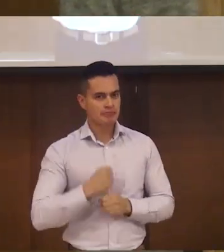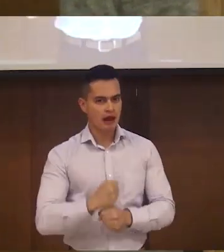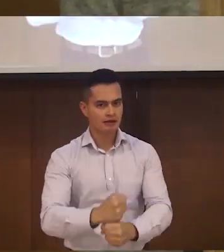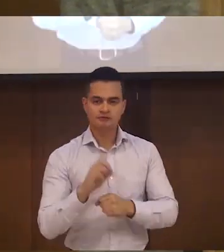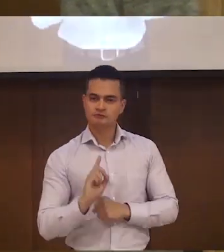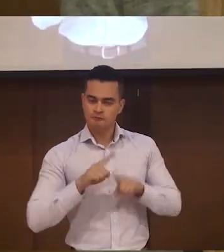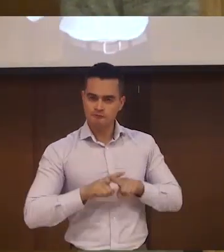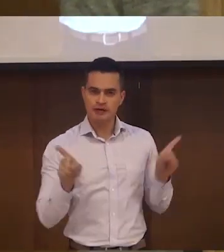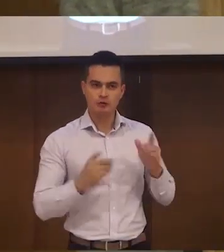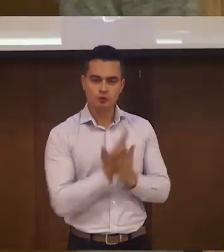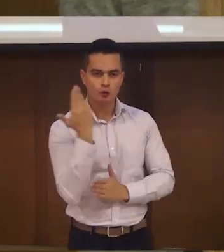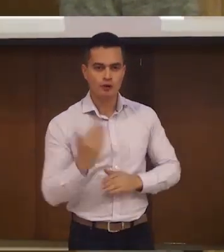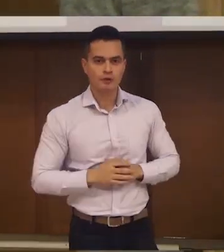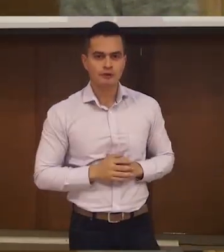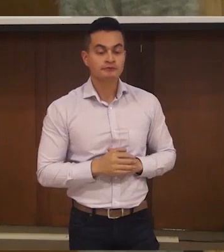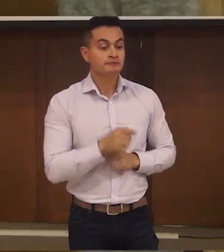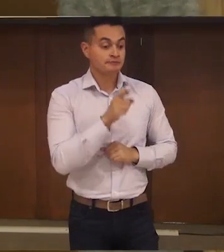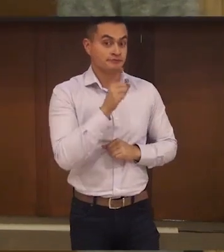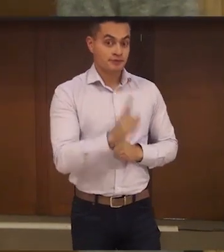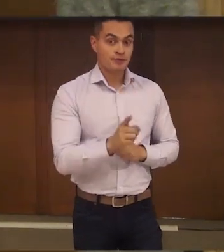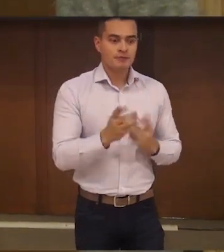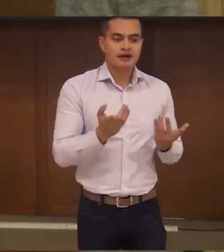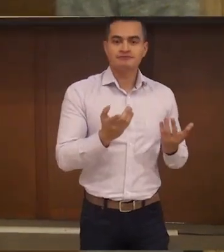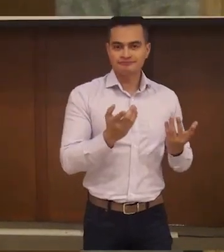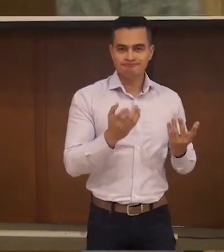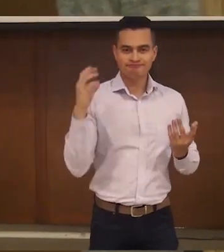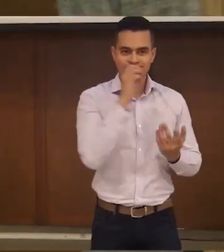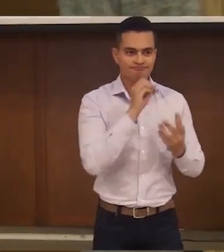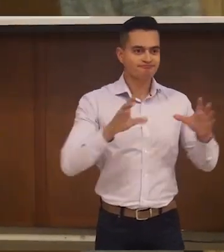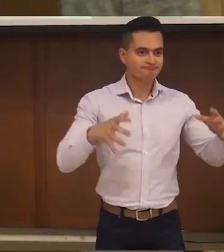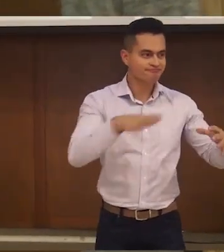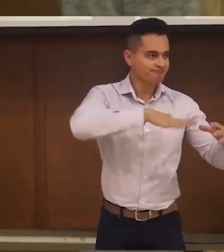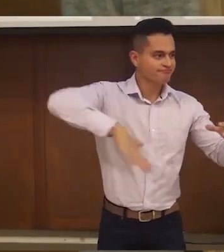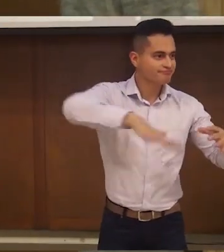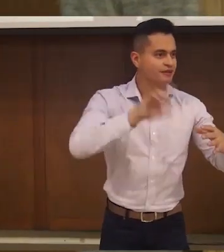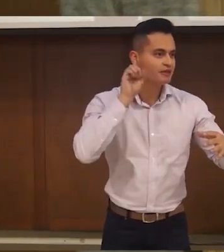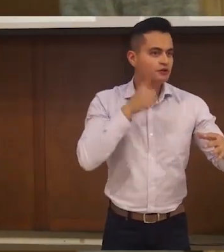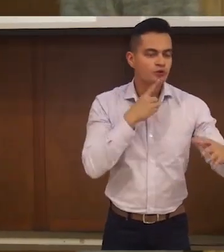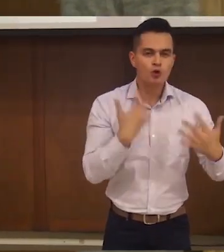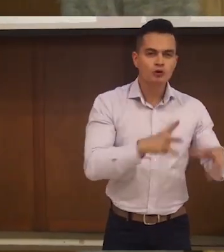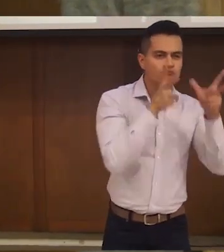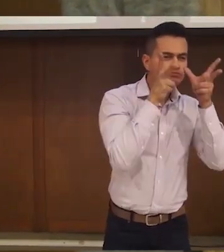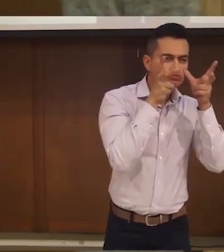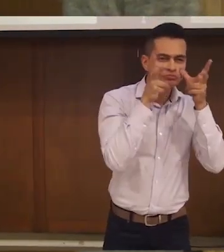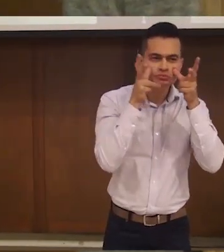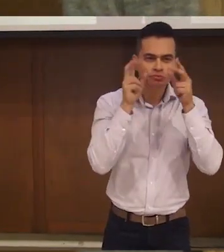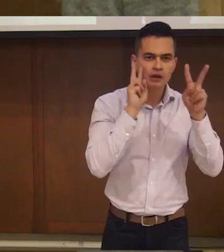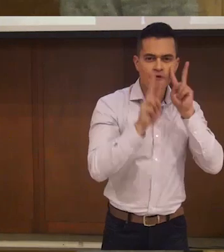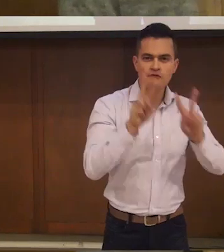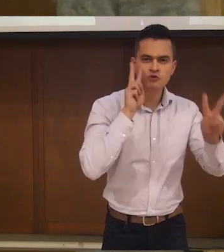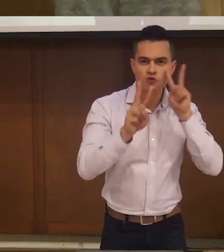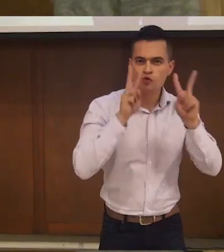La percepción o la intensidad de la percepción visual que ustedes, los sordos, tienen, es algo que